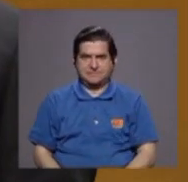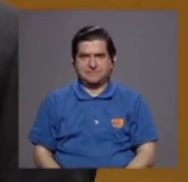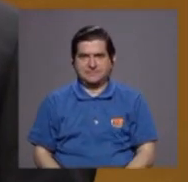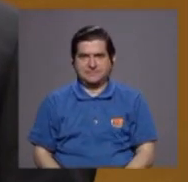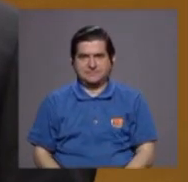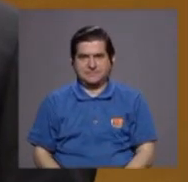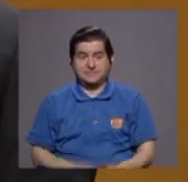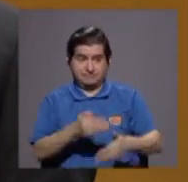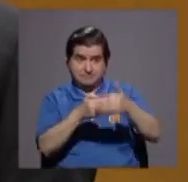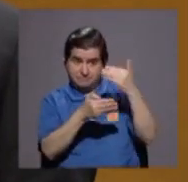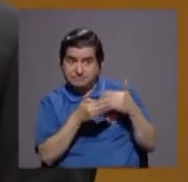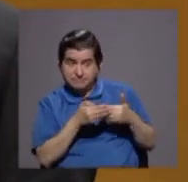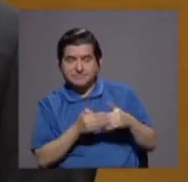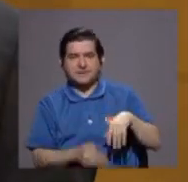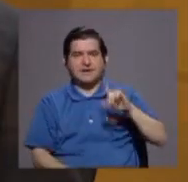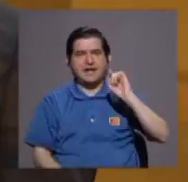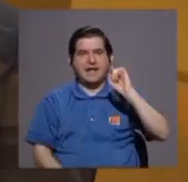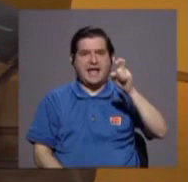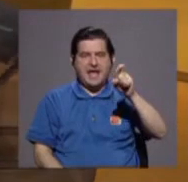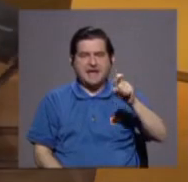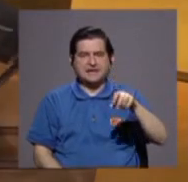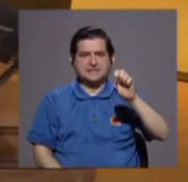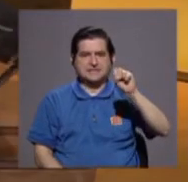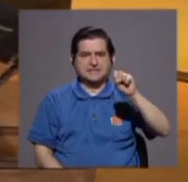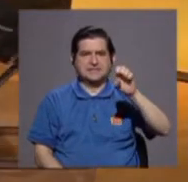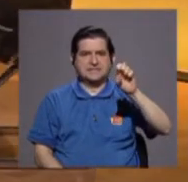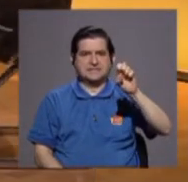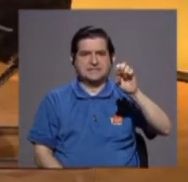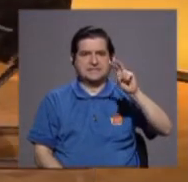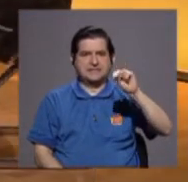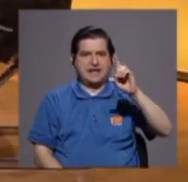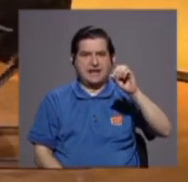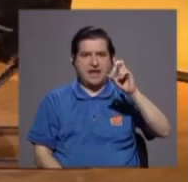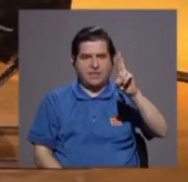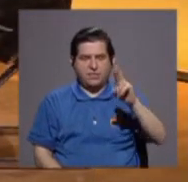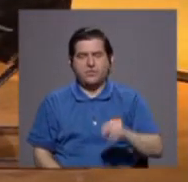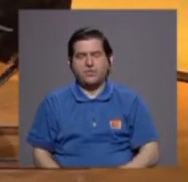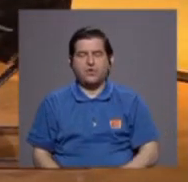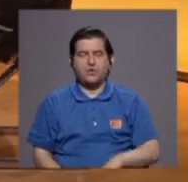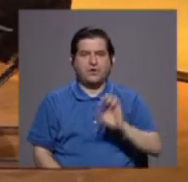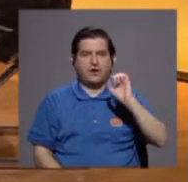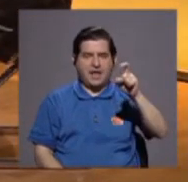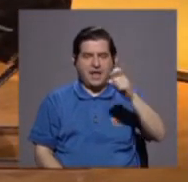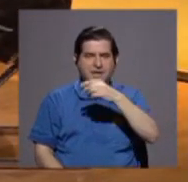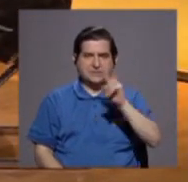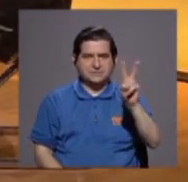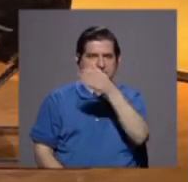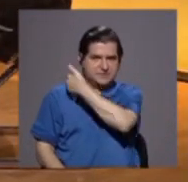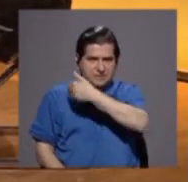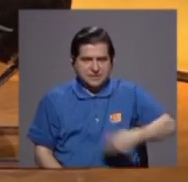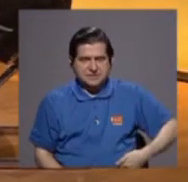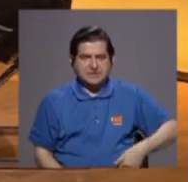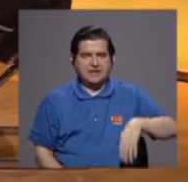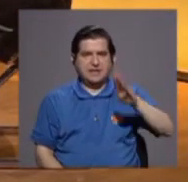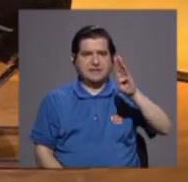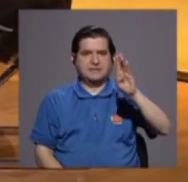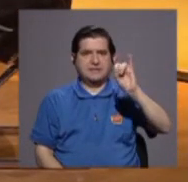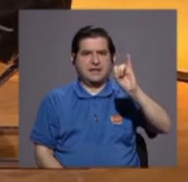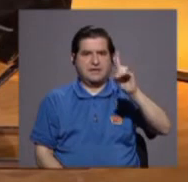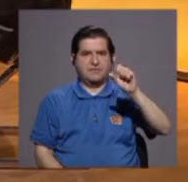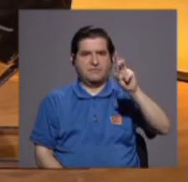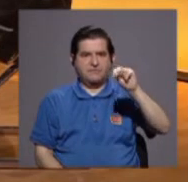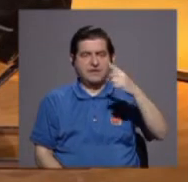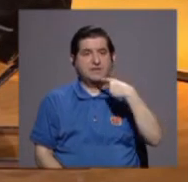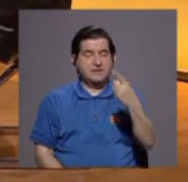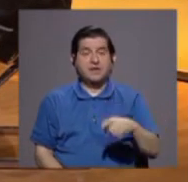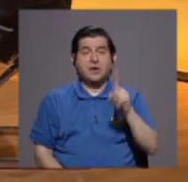el ex senador, ex vicepresidente Biden anunció que que